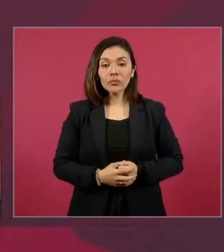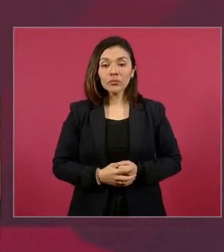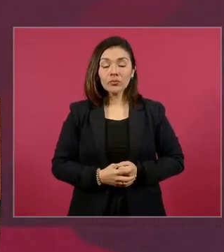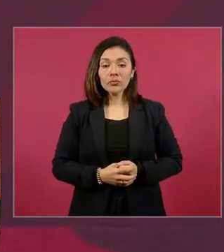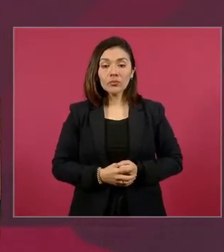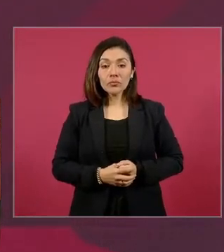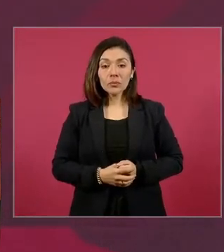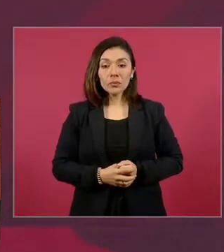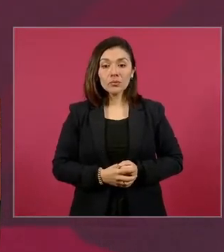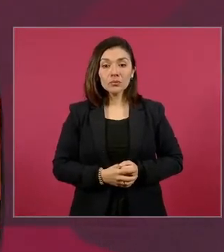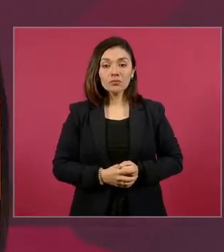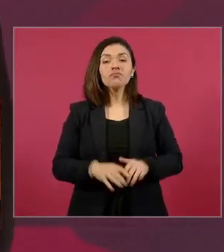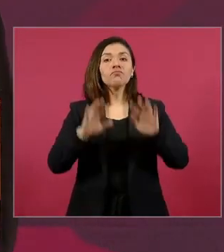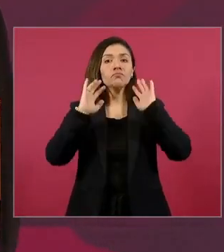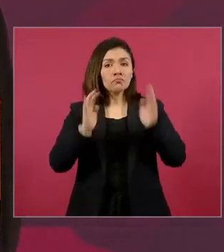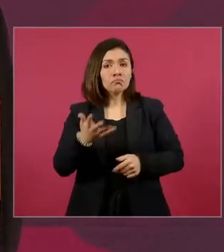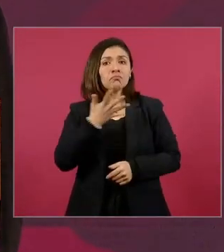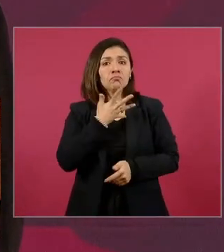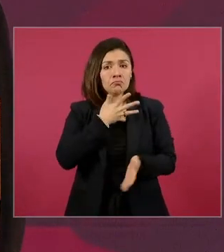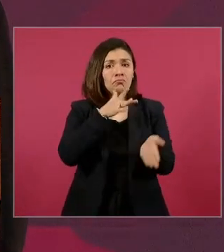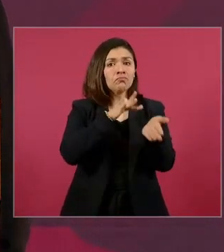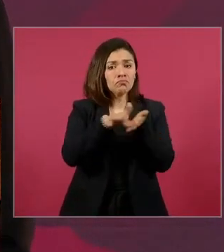Se han apoyado